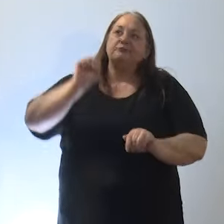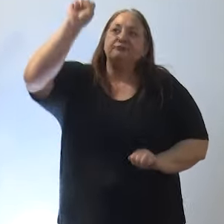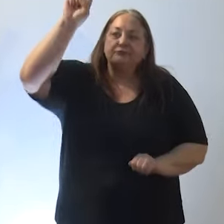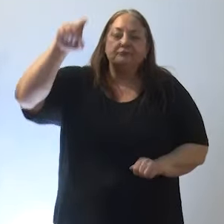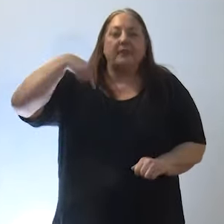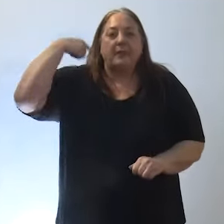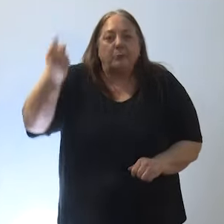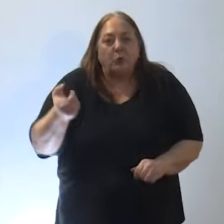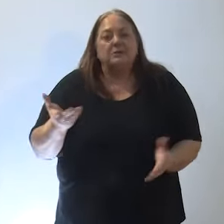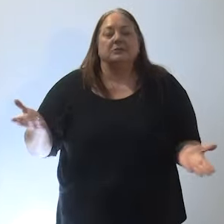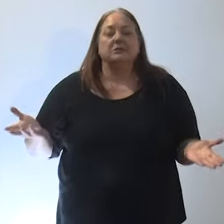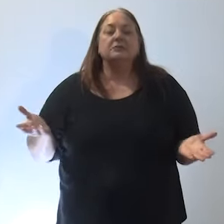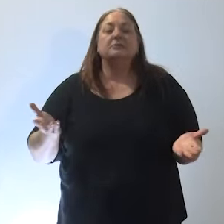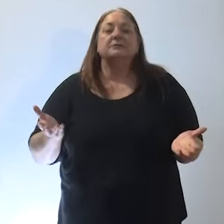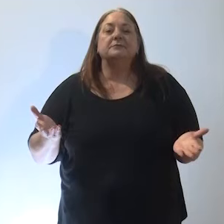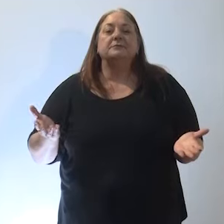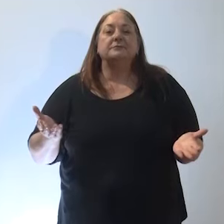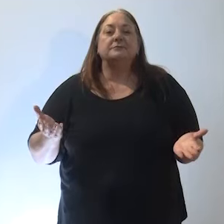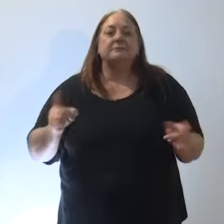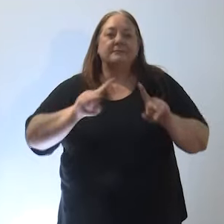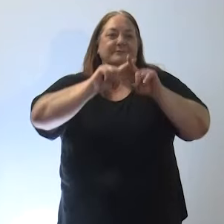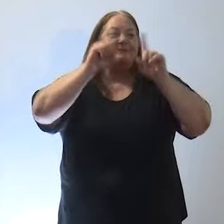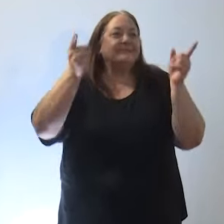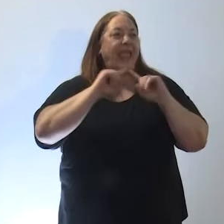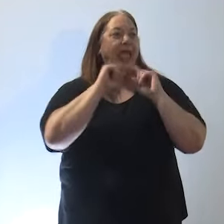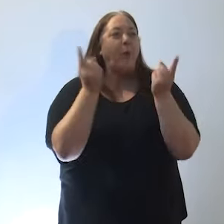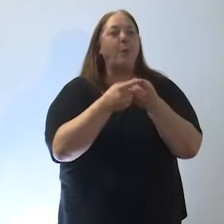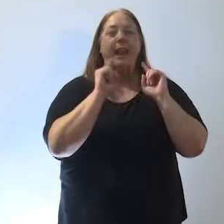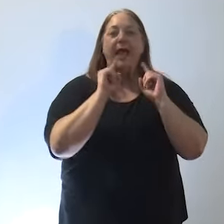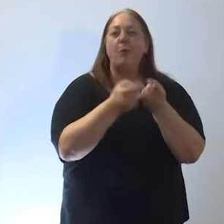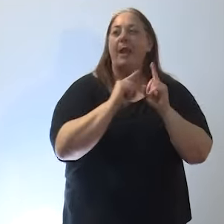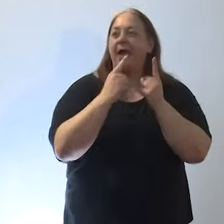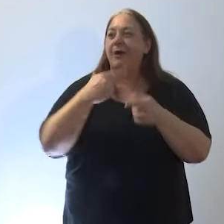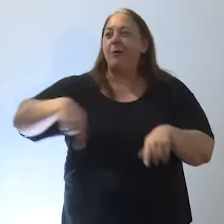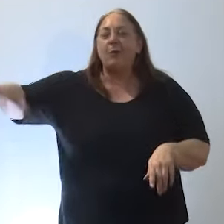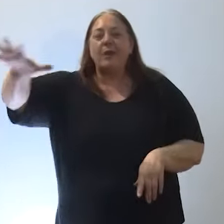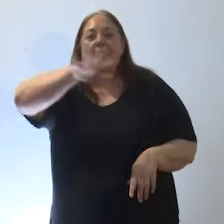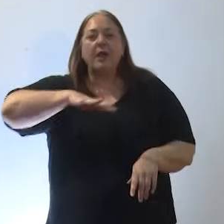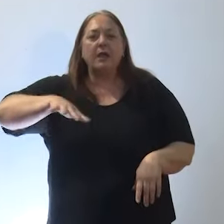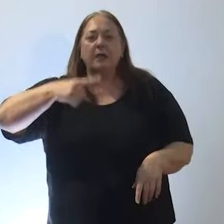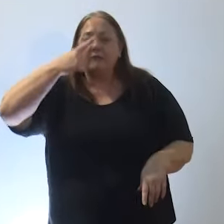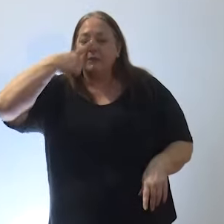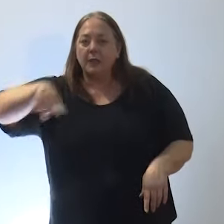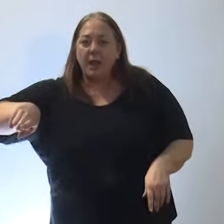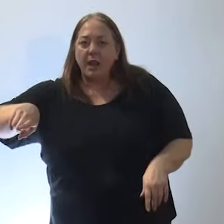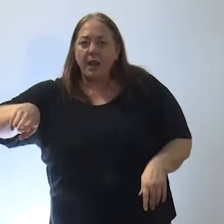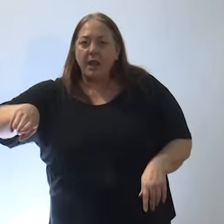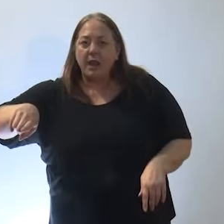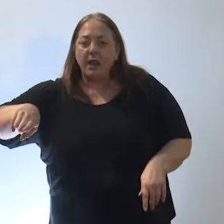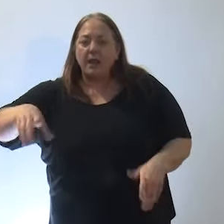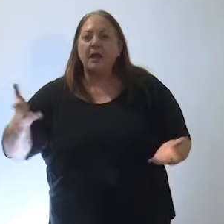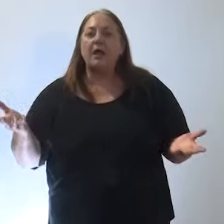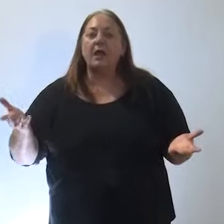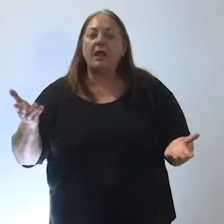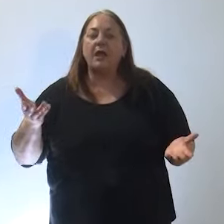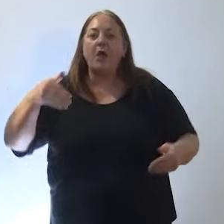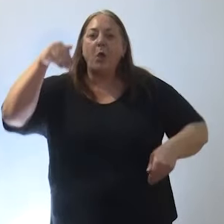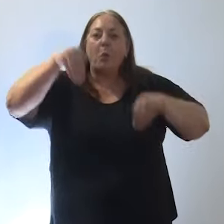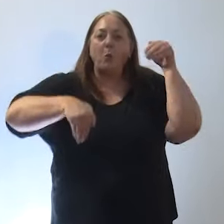pasado por nuestras aulas muchas veces terminan votando a quienes son los verdugos de ese